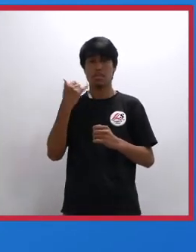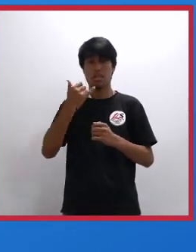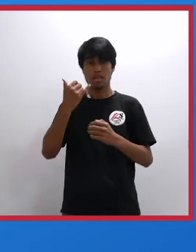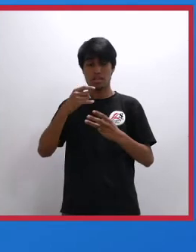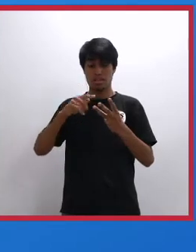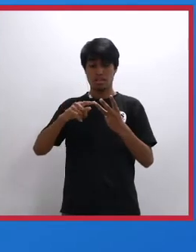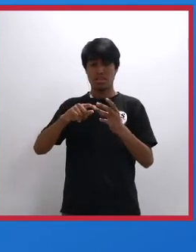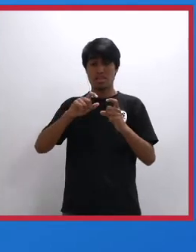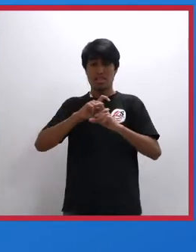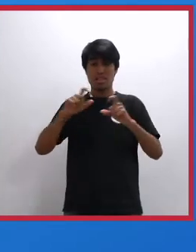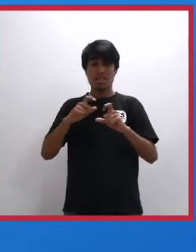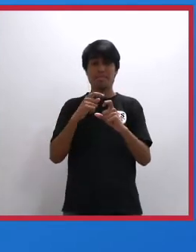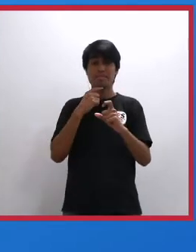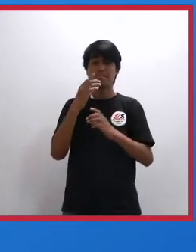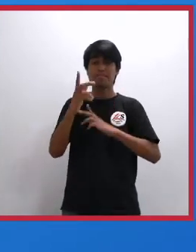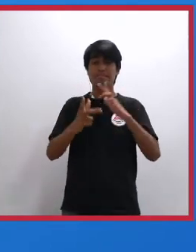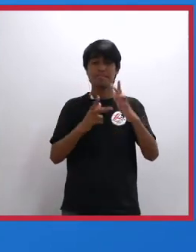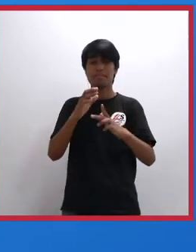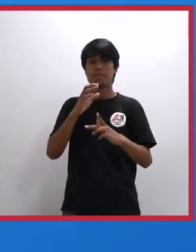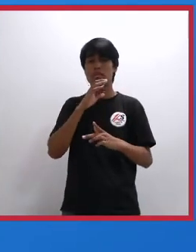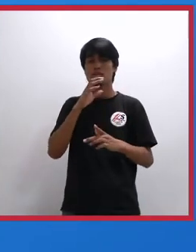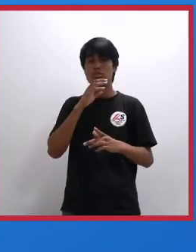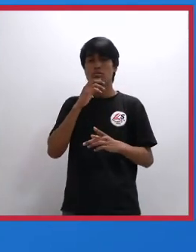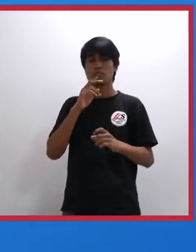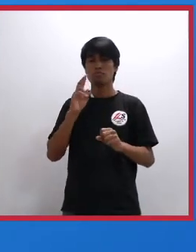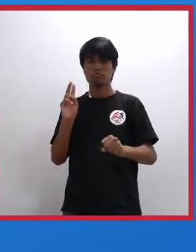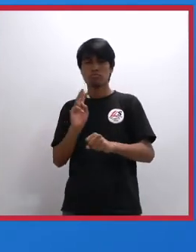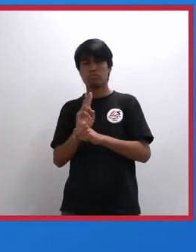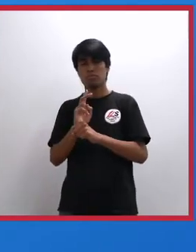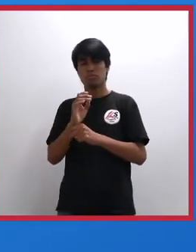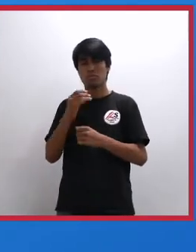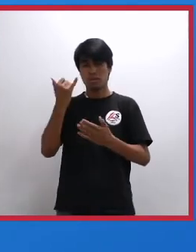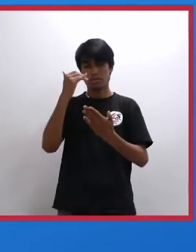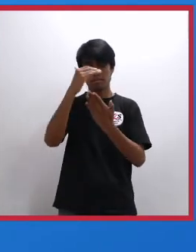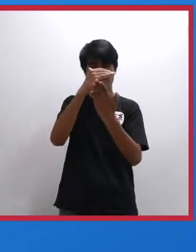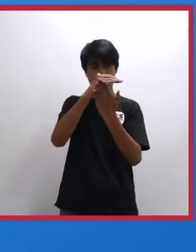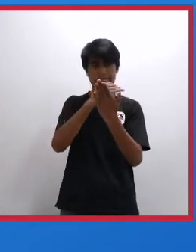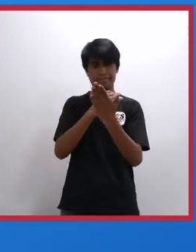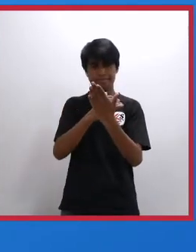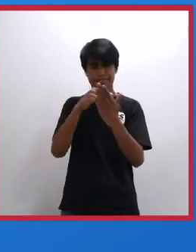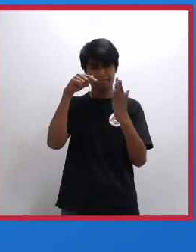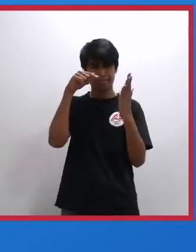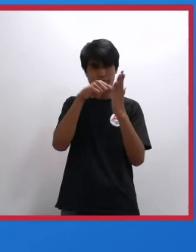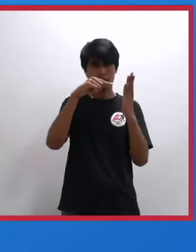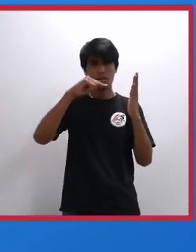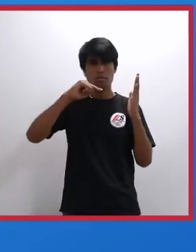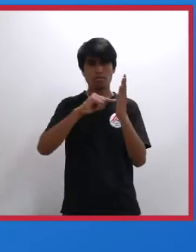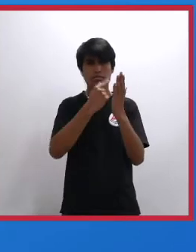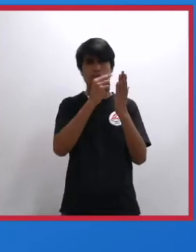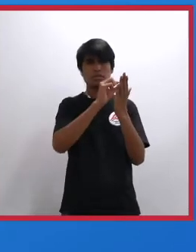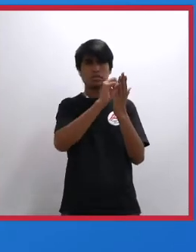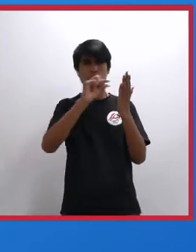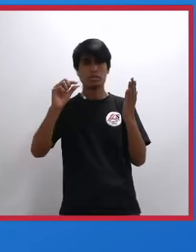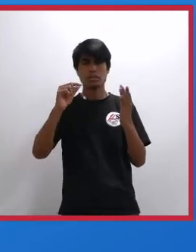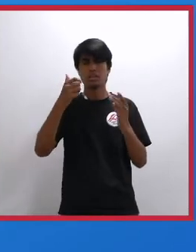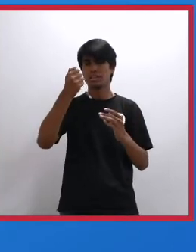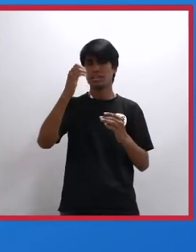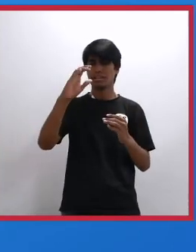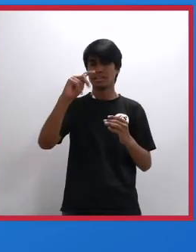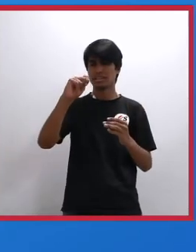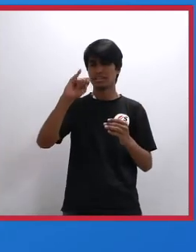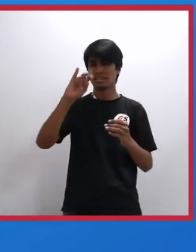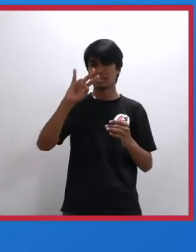3, donde habla del contenido del plan de seguridad, hay un punto en donde habla de actividades de